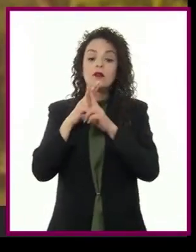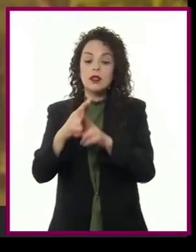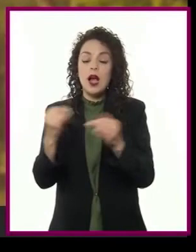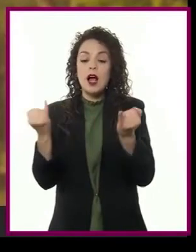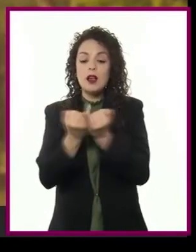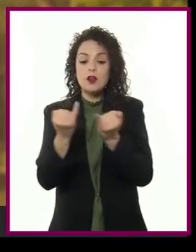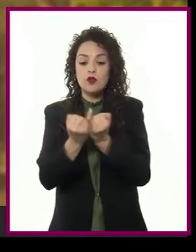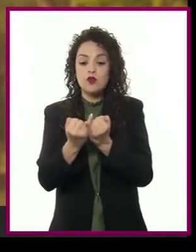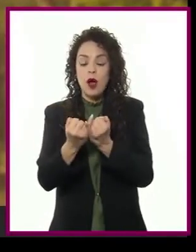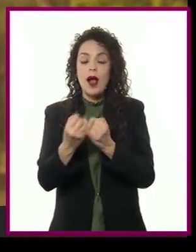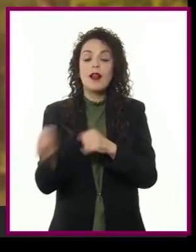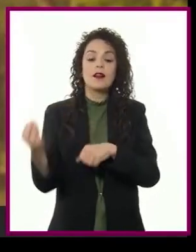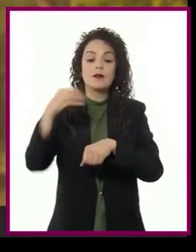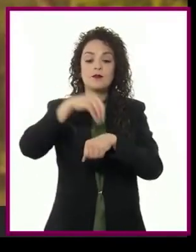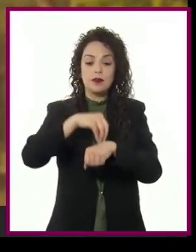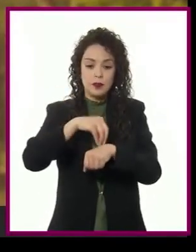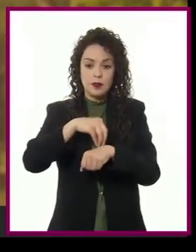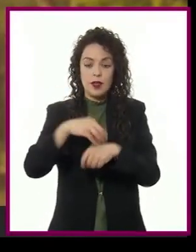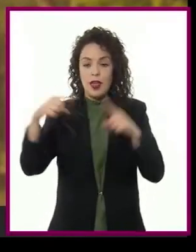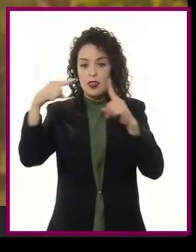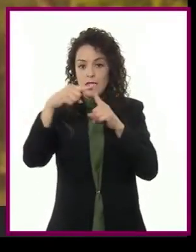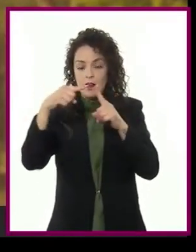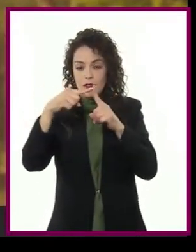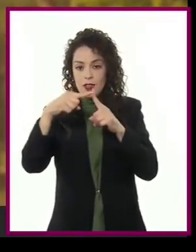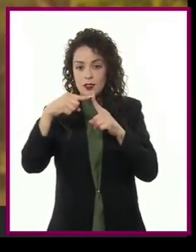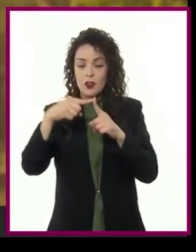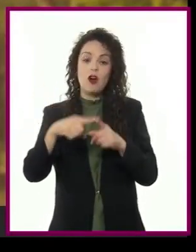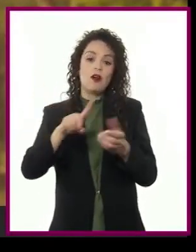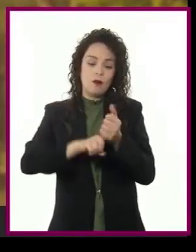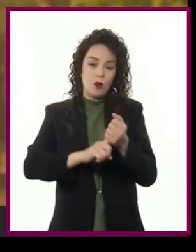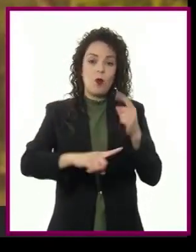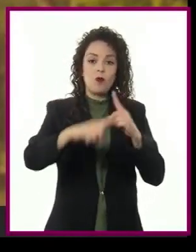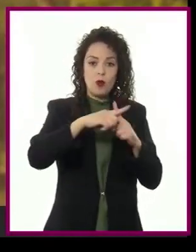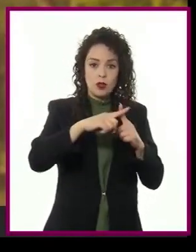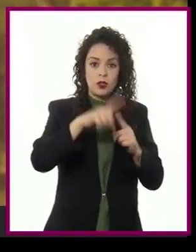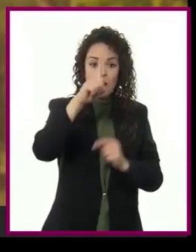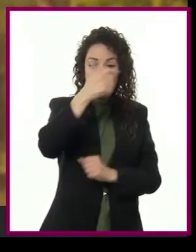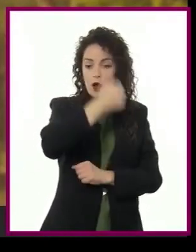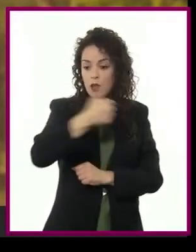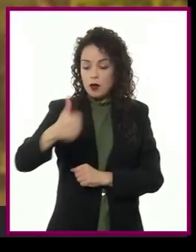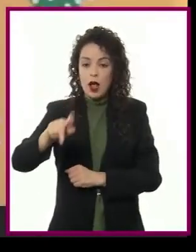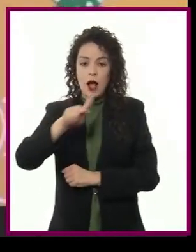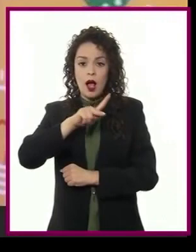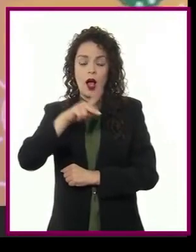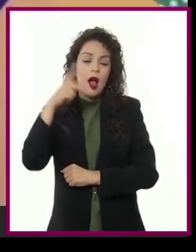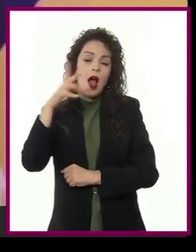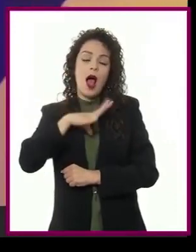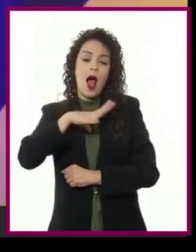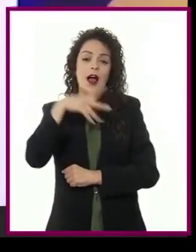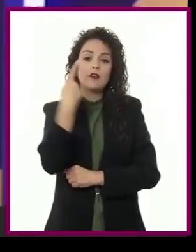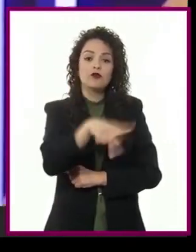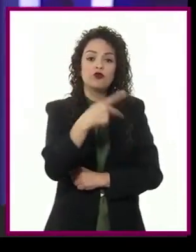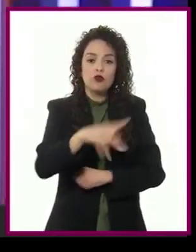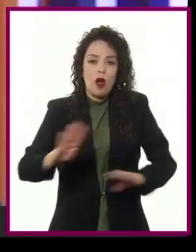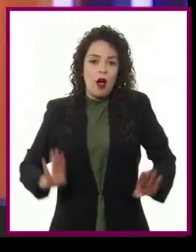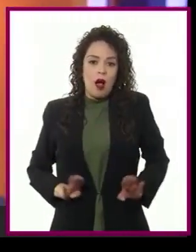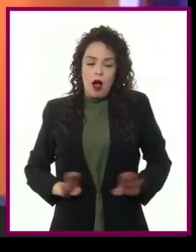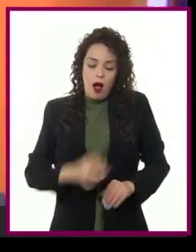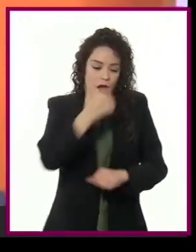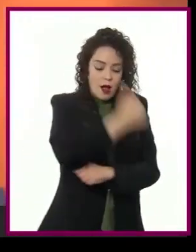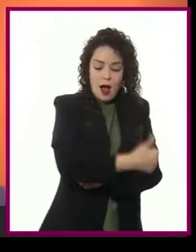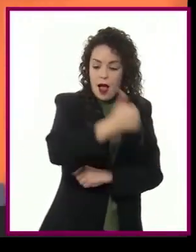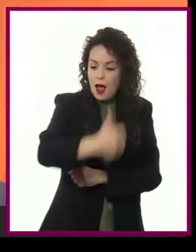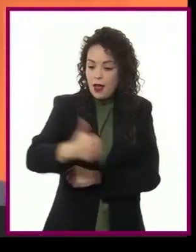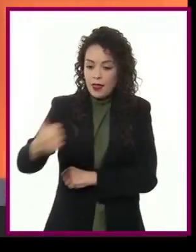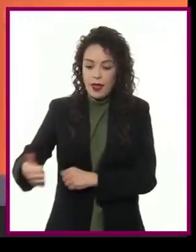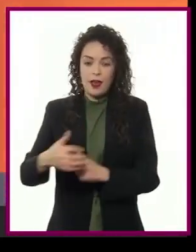divisores propios positivos, para sostener que cada número tiene su propia personalidad. Maestro Pitágoras, para